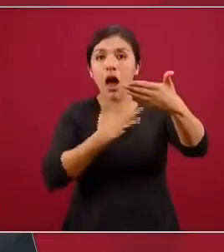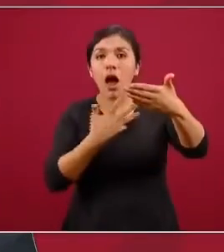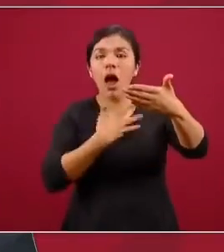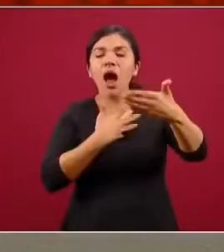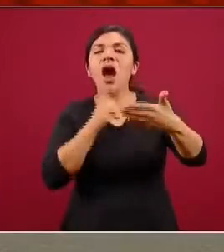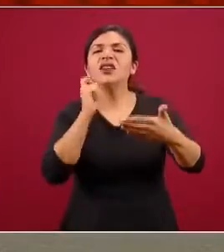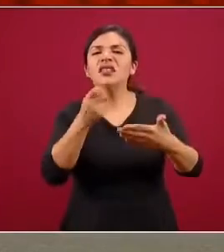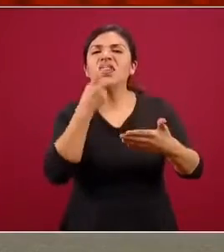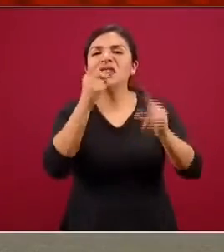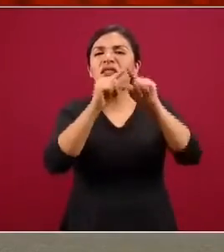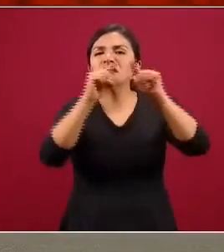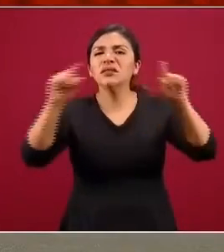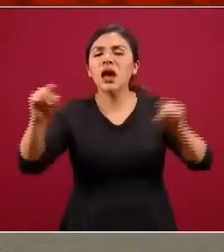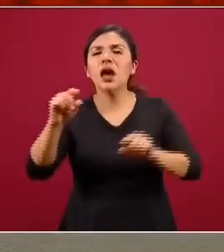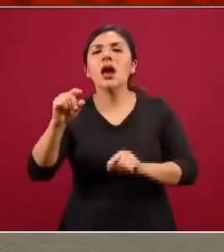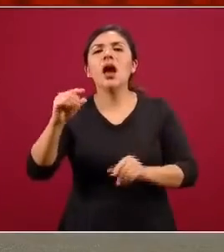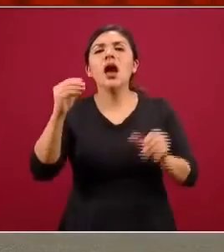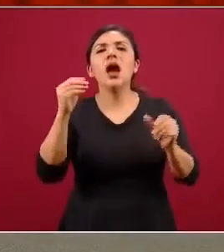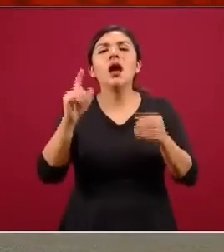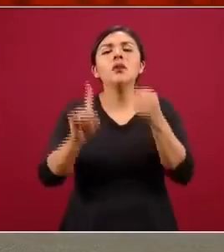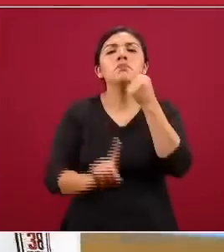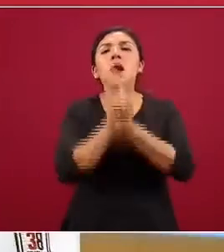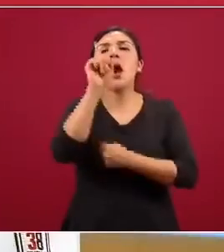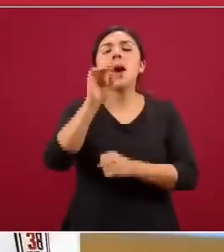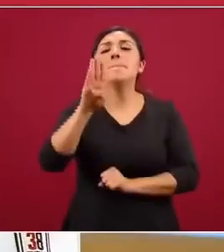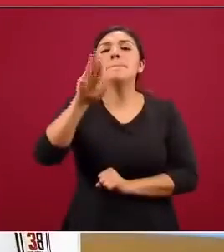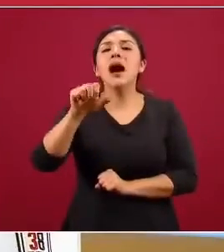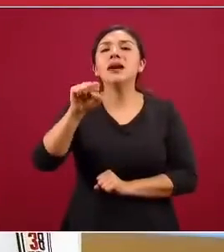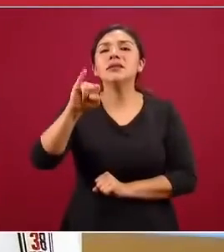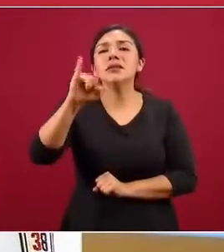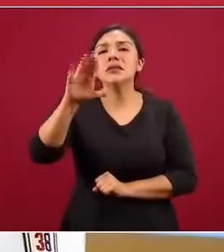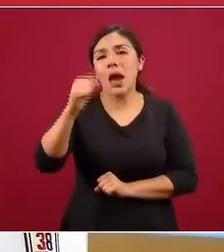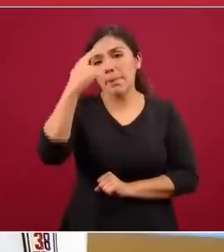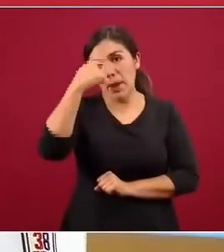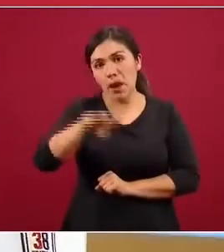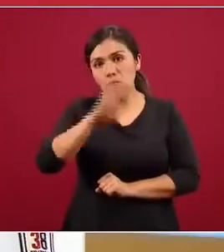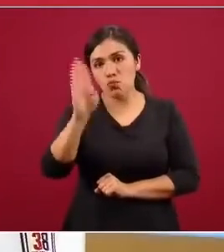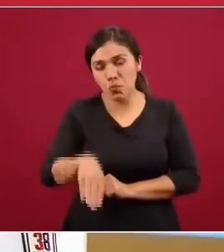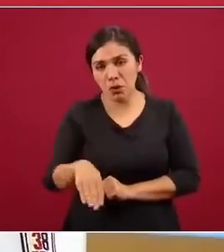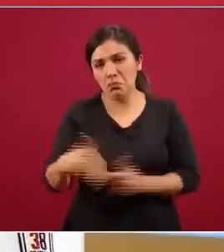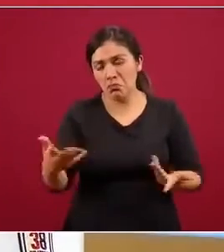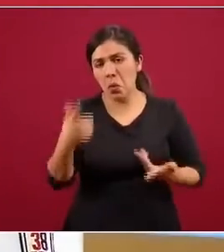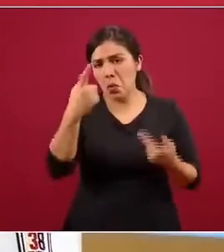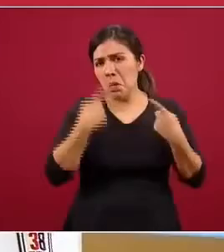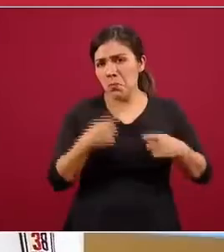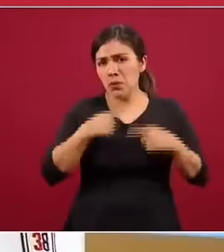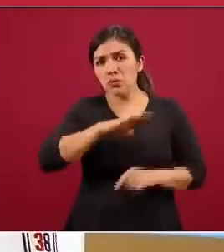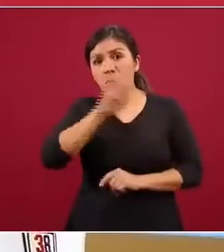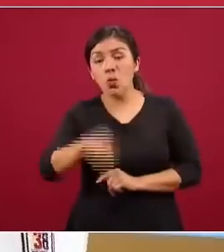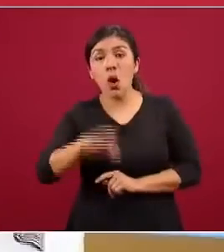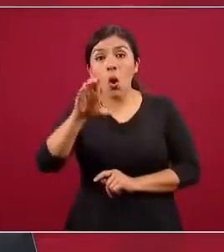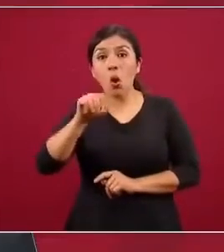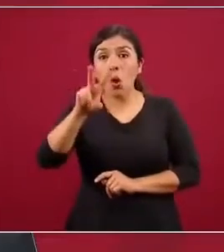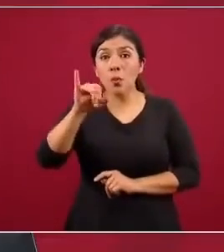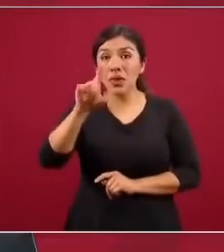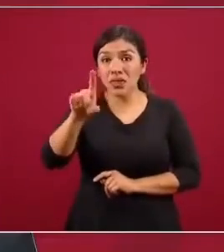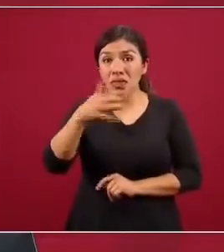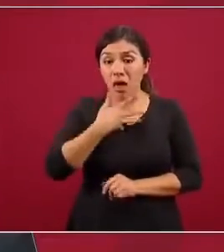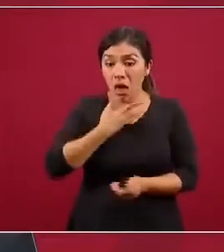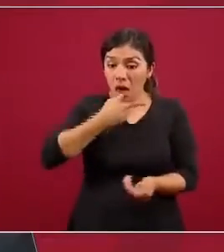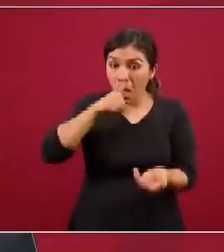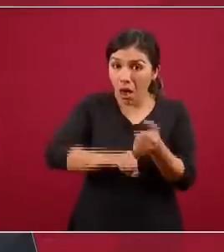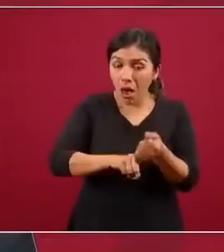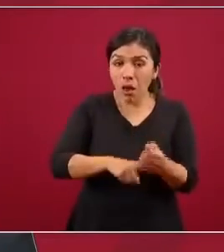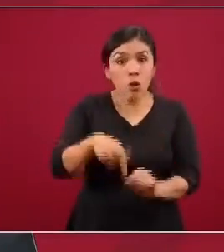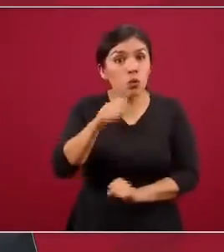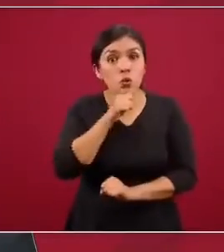que técnicamente se llama la causa básica de defunción. Entonces, una persona que muriera por COVID,